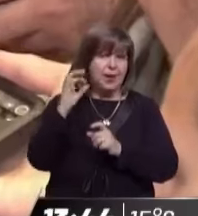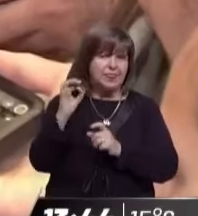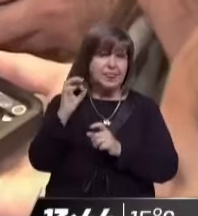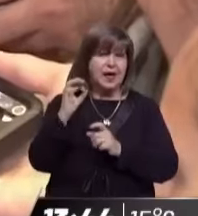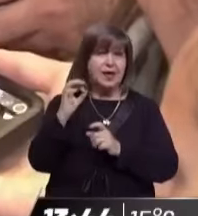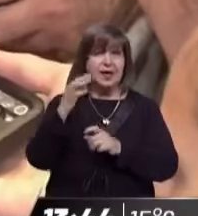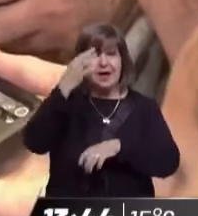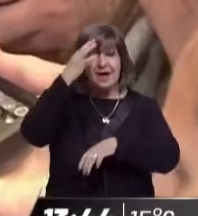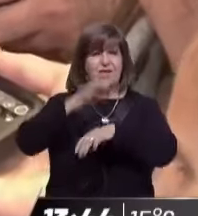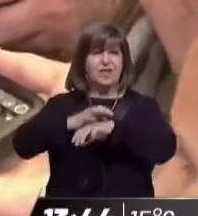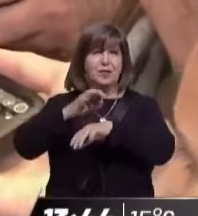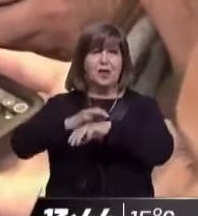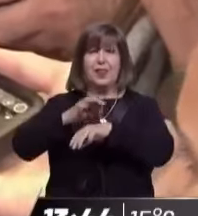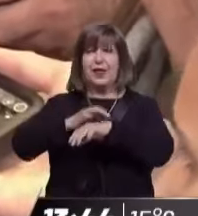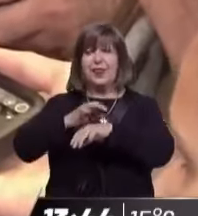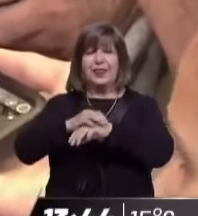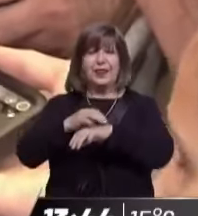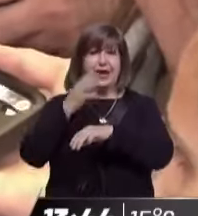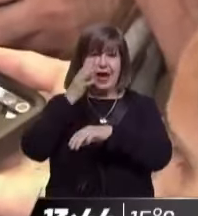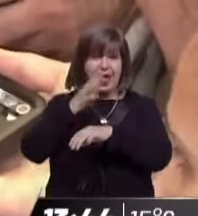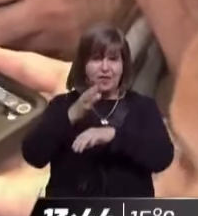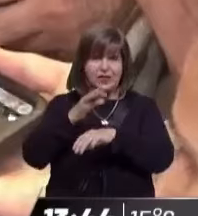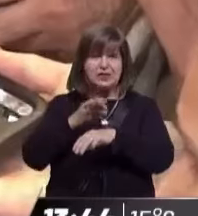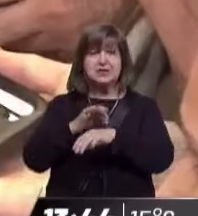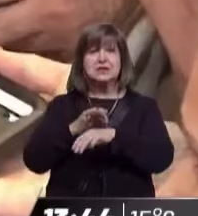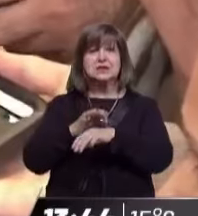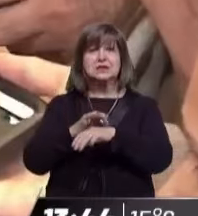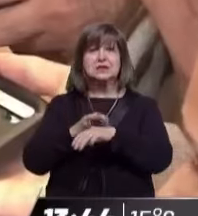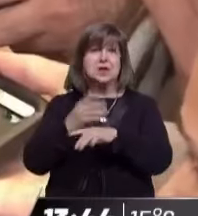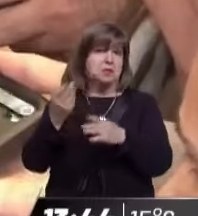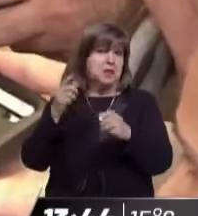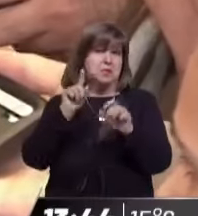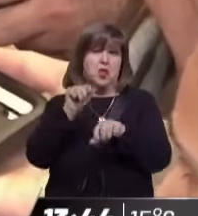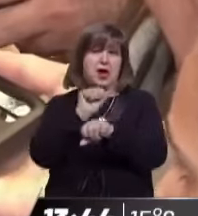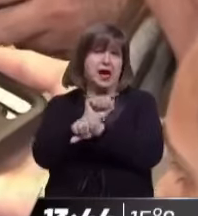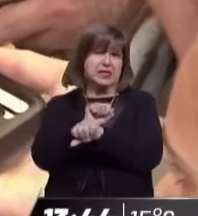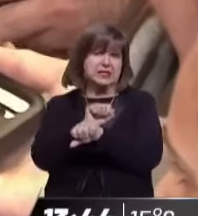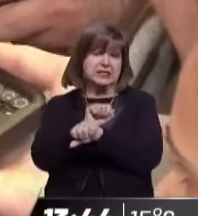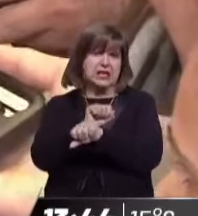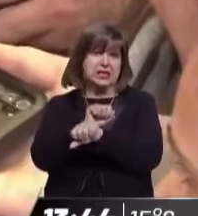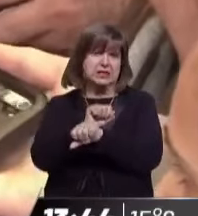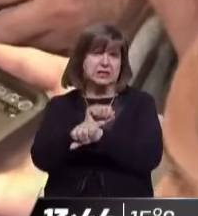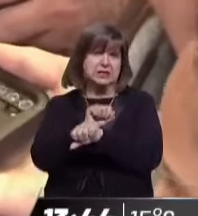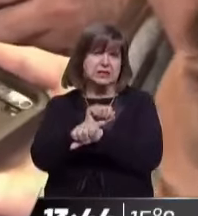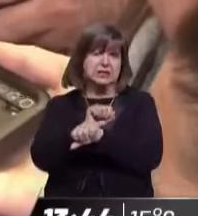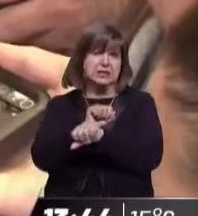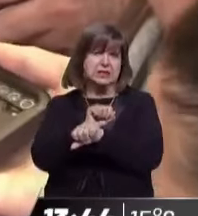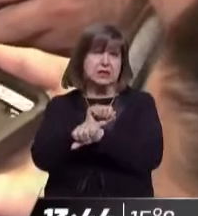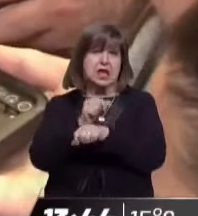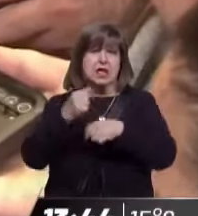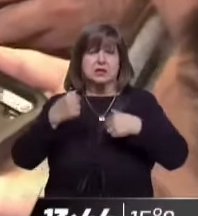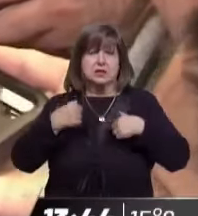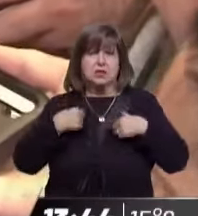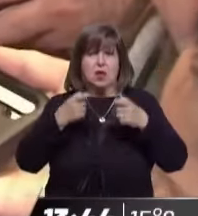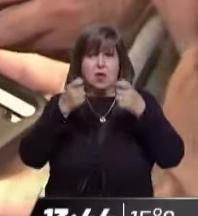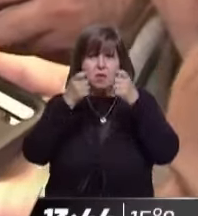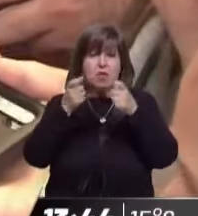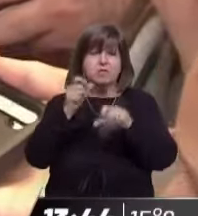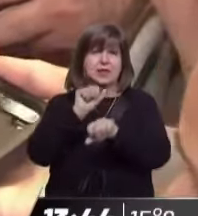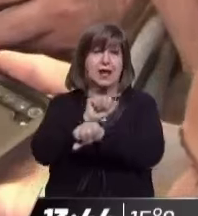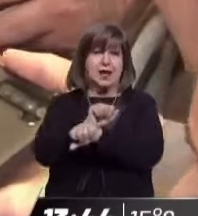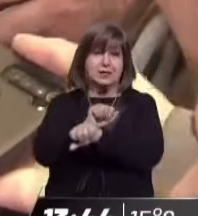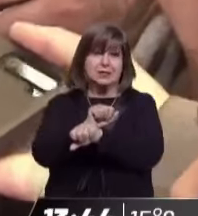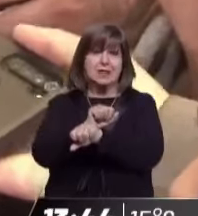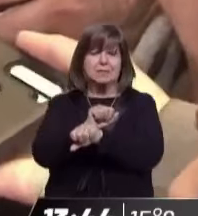con enfermedades terribles que están en la cárcel. Ahora a mí me toca administrar la cárcel. Me parece que,